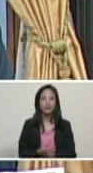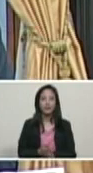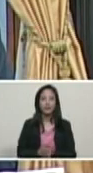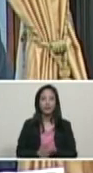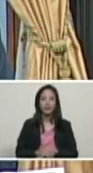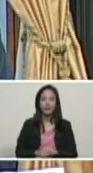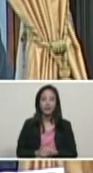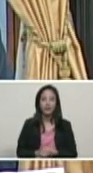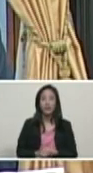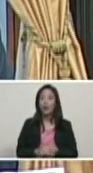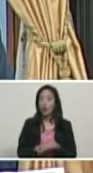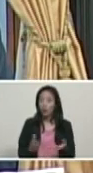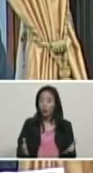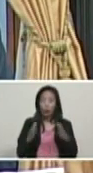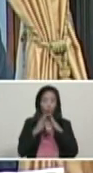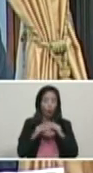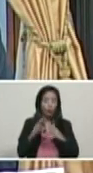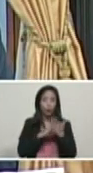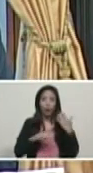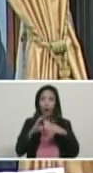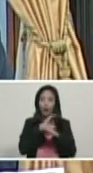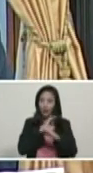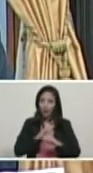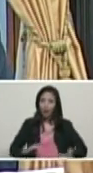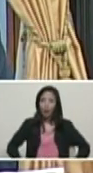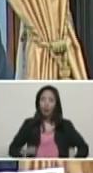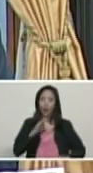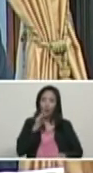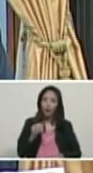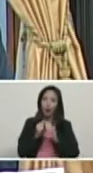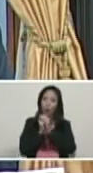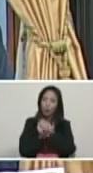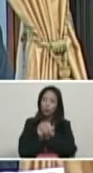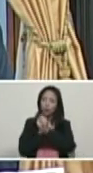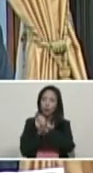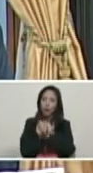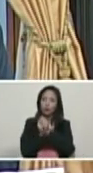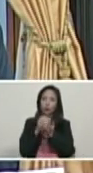Nosotros, cristianos practicantes, que sabemos orar desde nuestro corazón